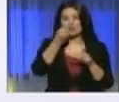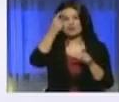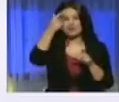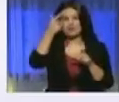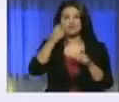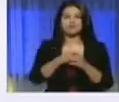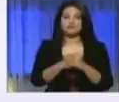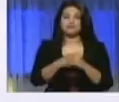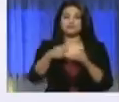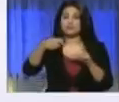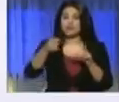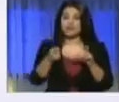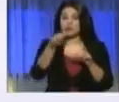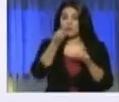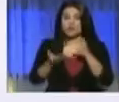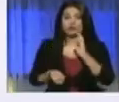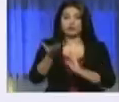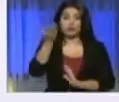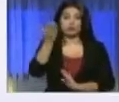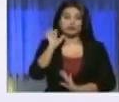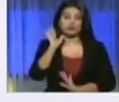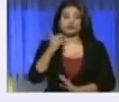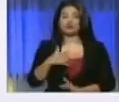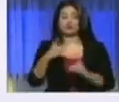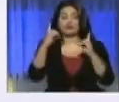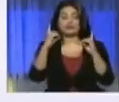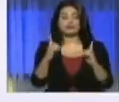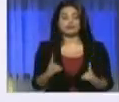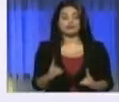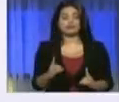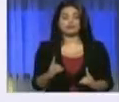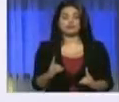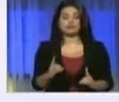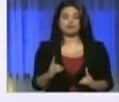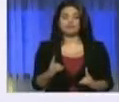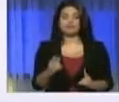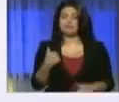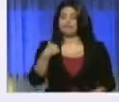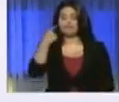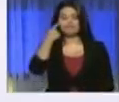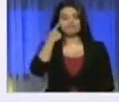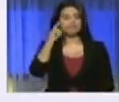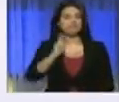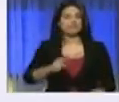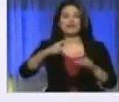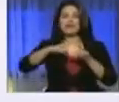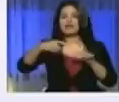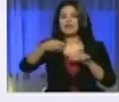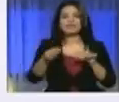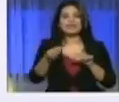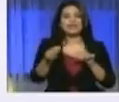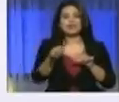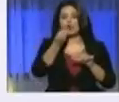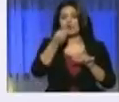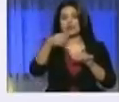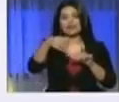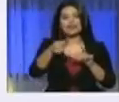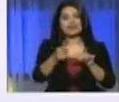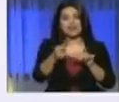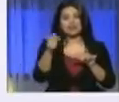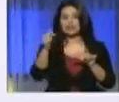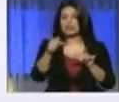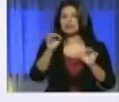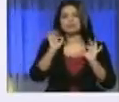que nos llevó, me llevó a tomar la decisión de defender el cestatique como gran instrumento